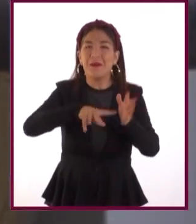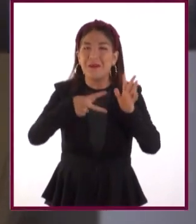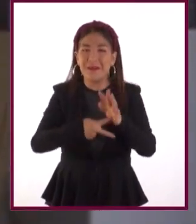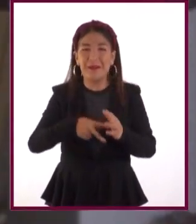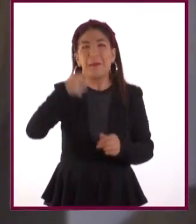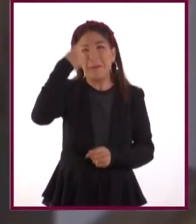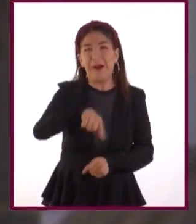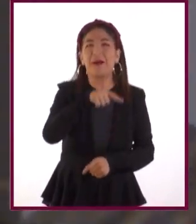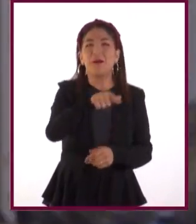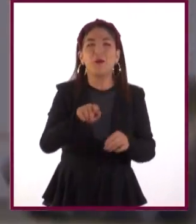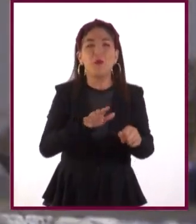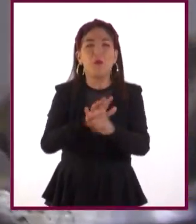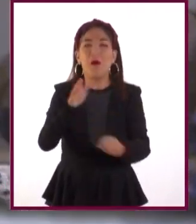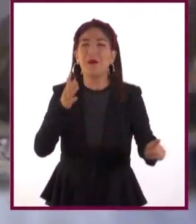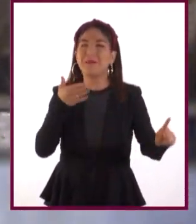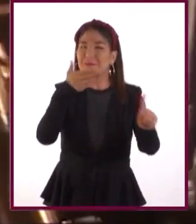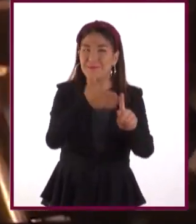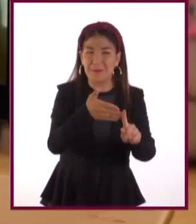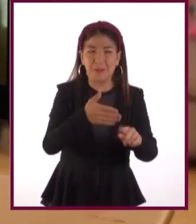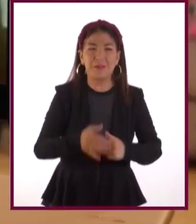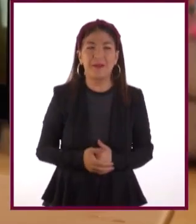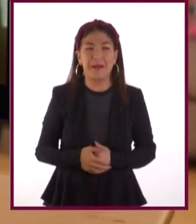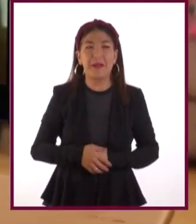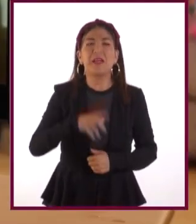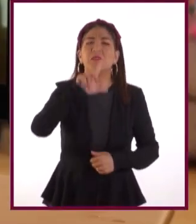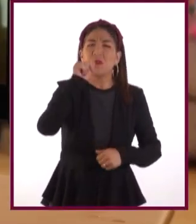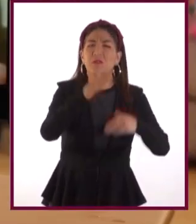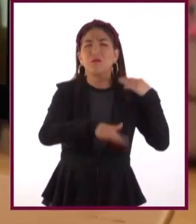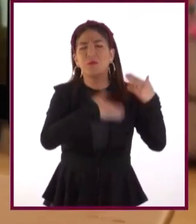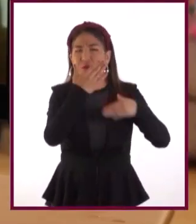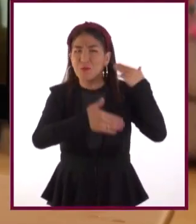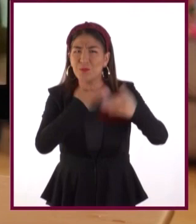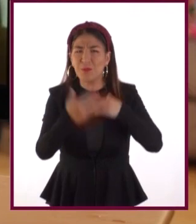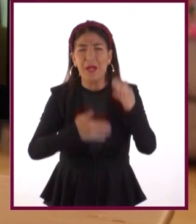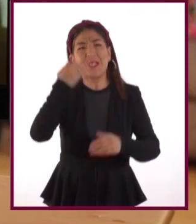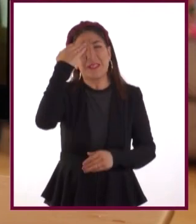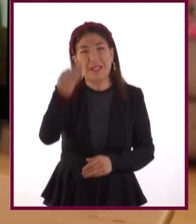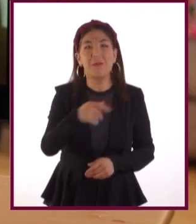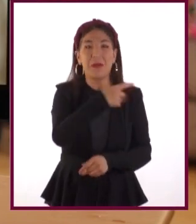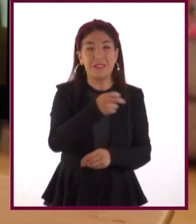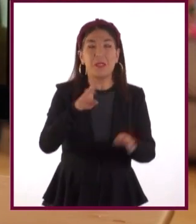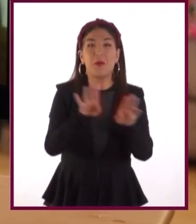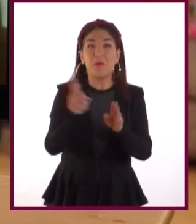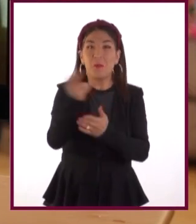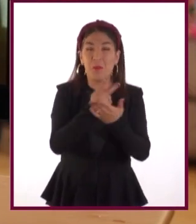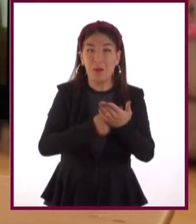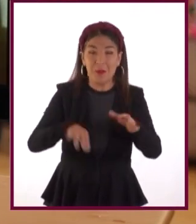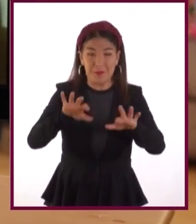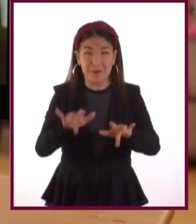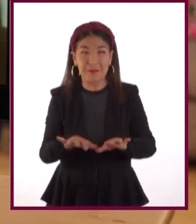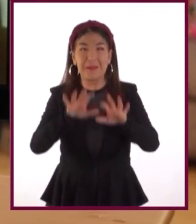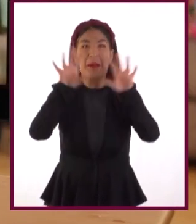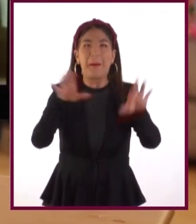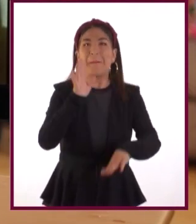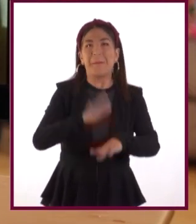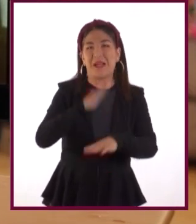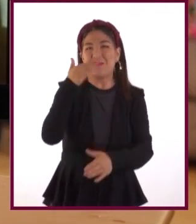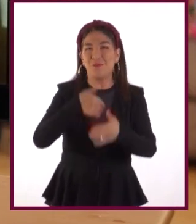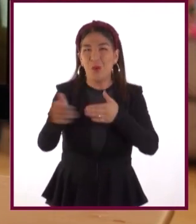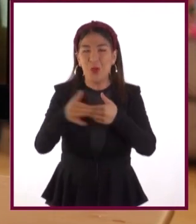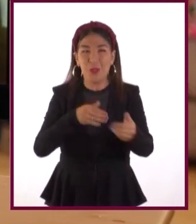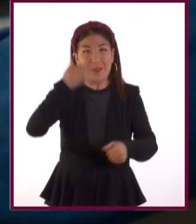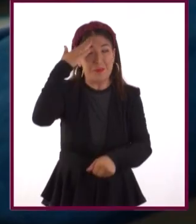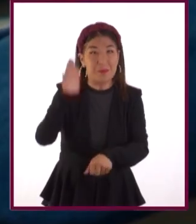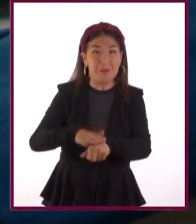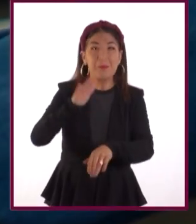computadora diseñada de propósito general. Entonces, pues ya con el paso del tiempo y con el desarrollo de computadoras más